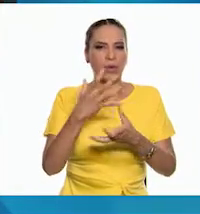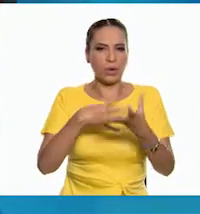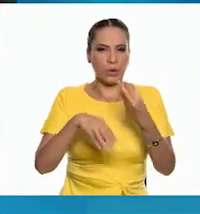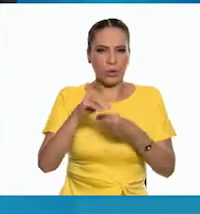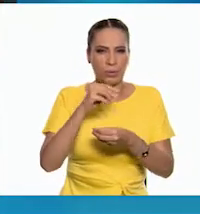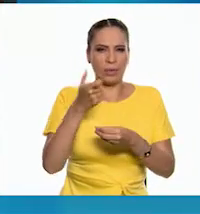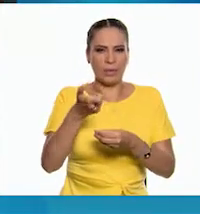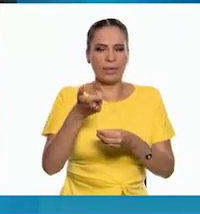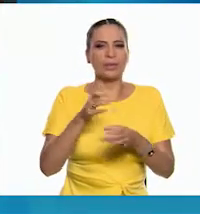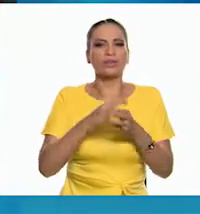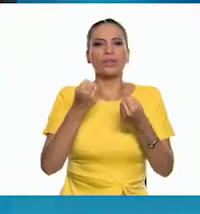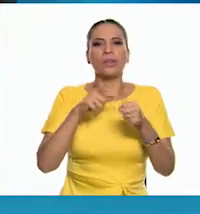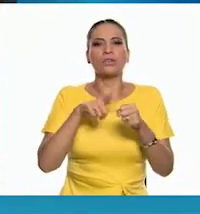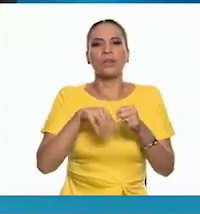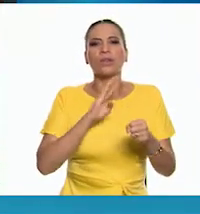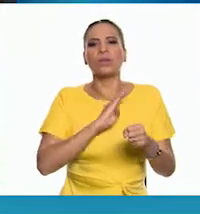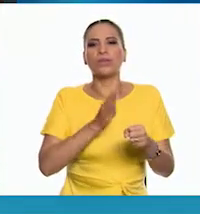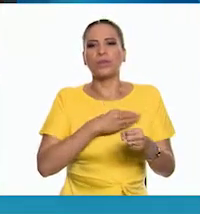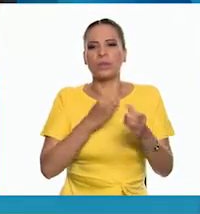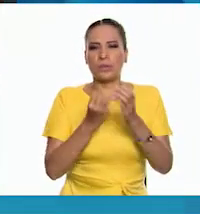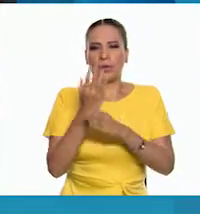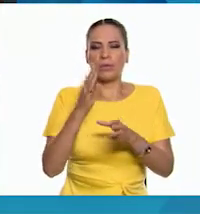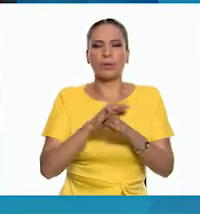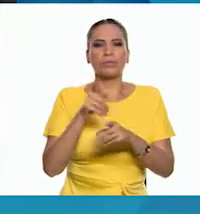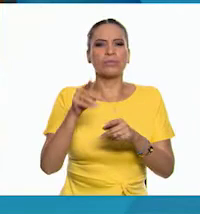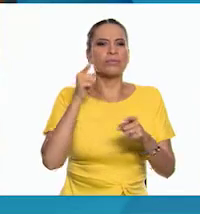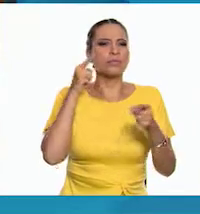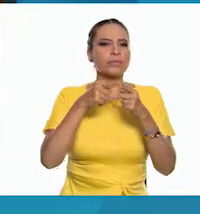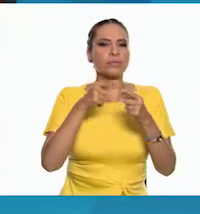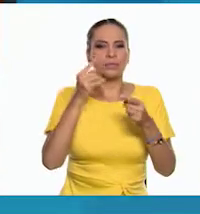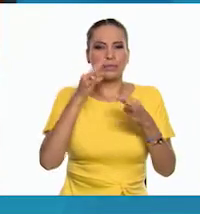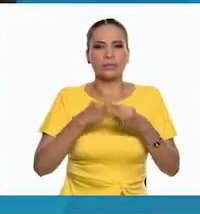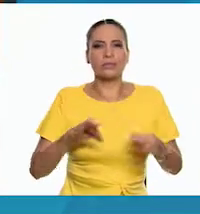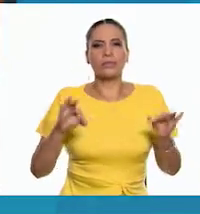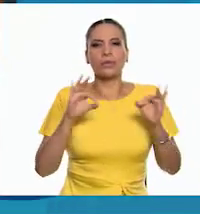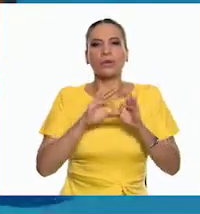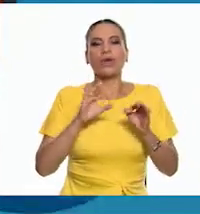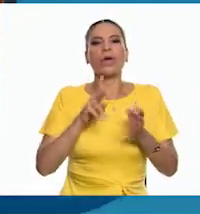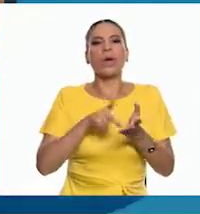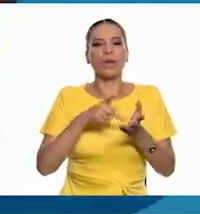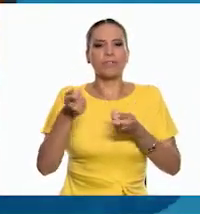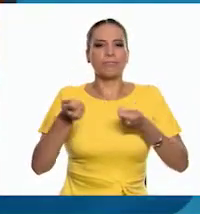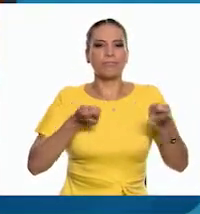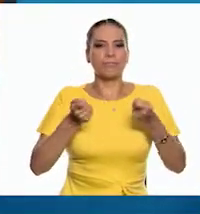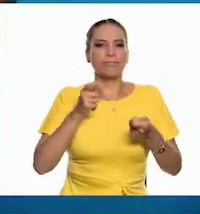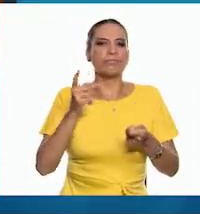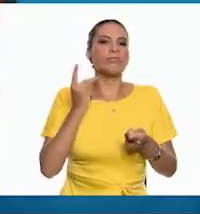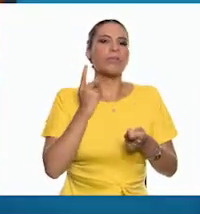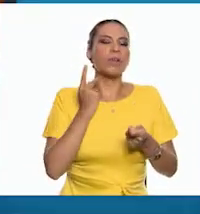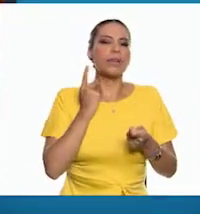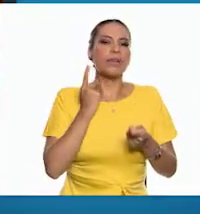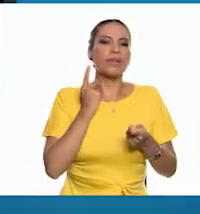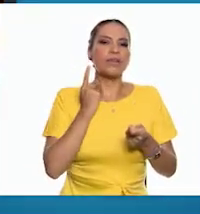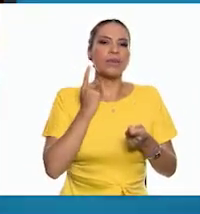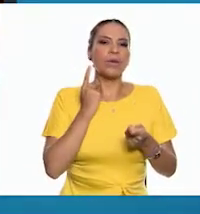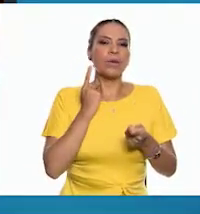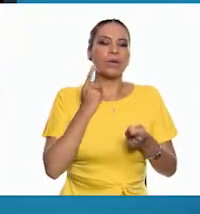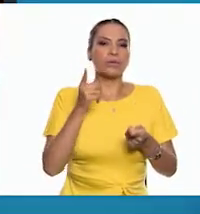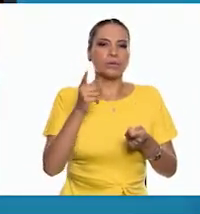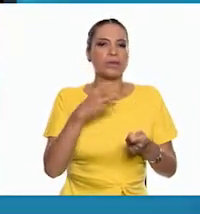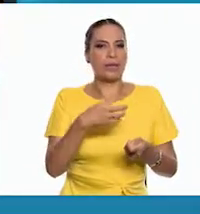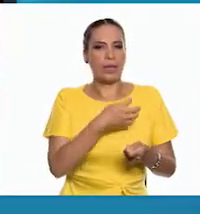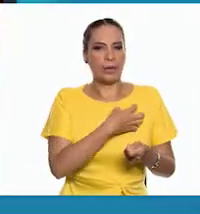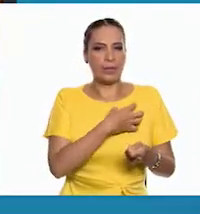España. Esta serie de medidas tenían como objetivo fundamental recuperar el control político de la